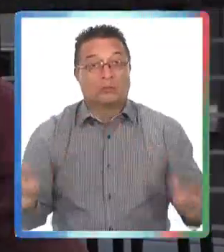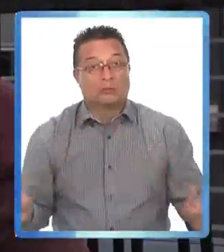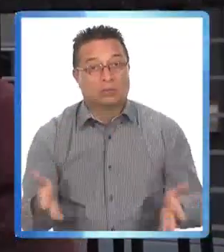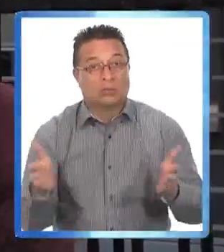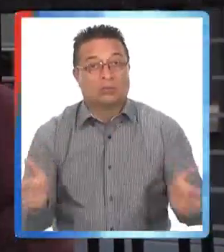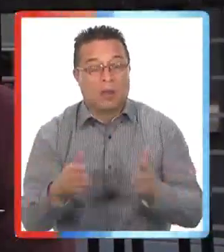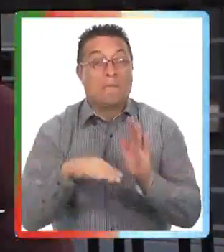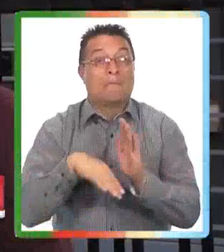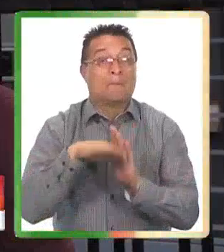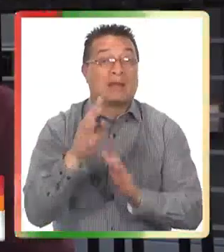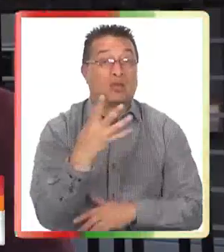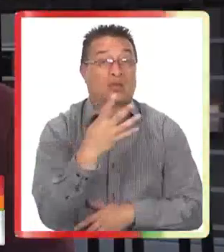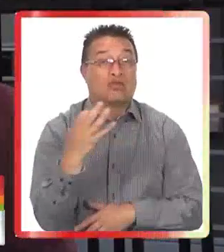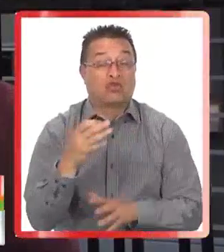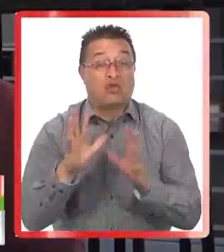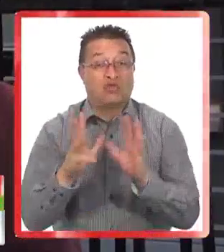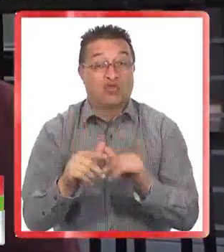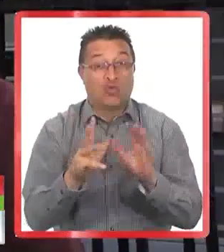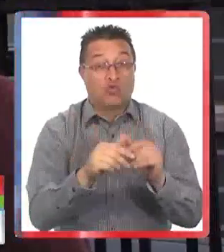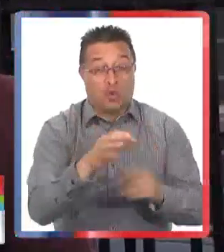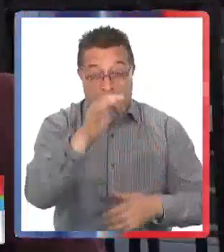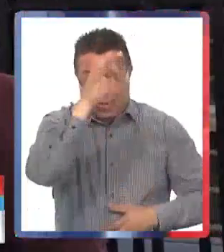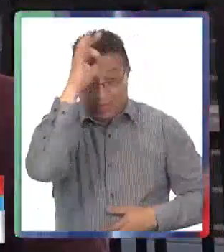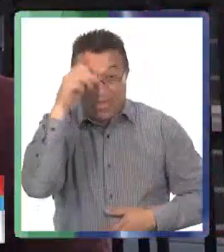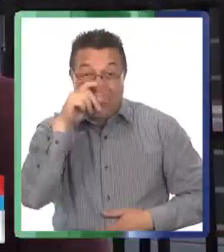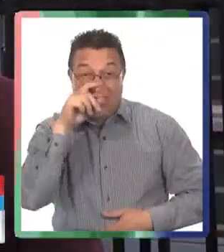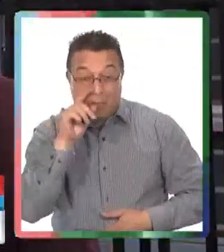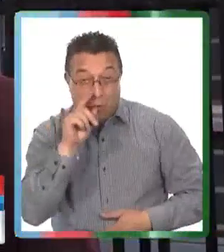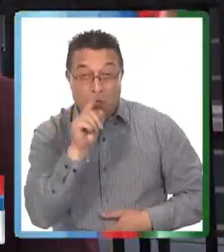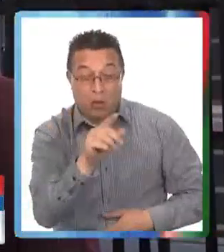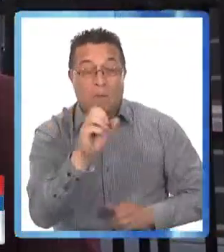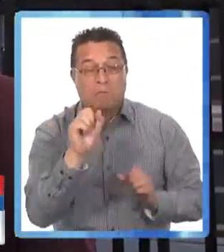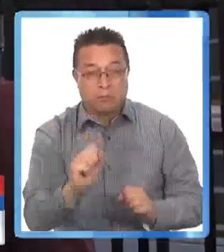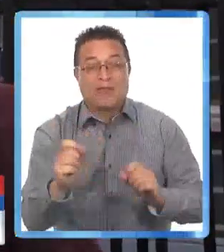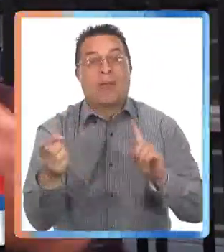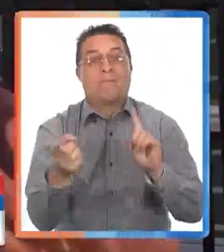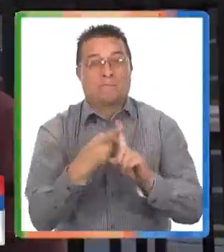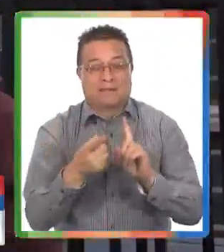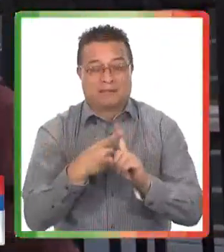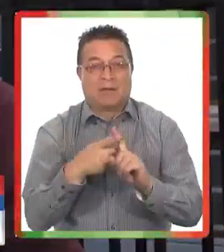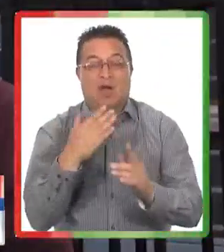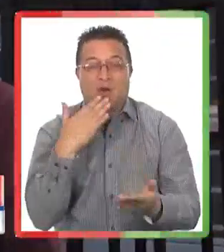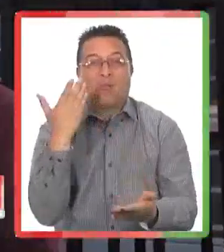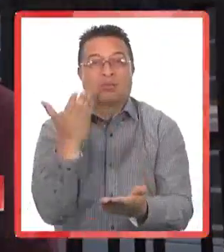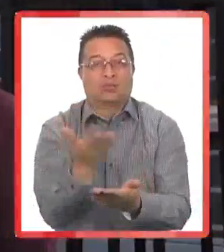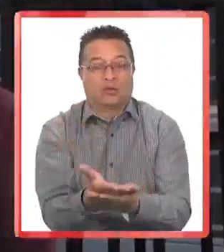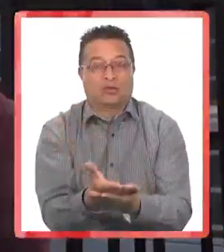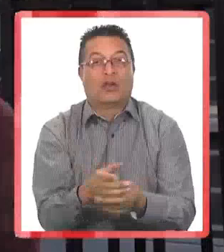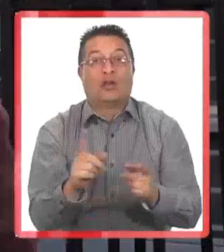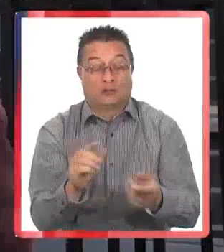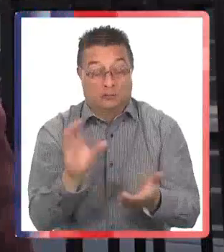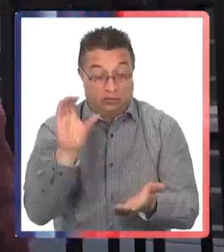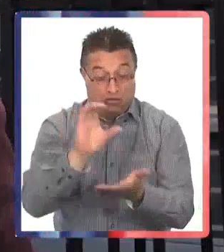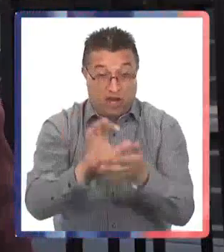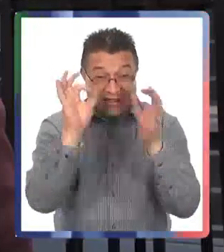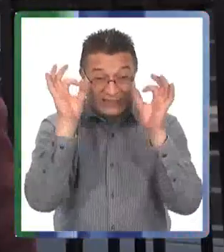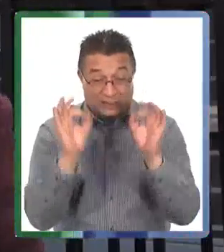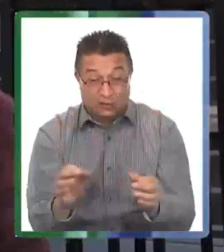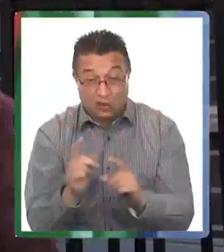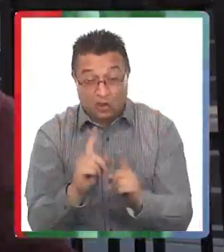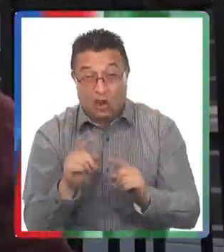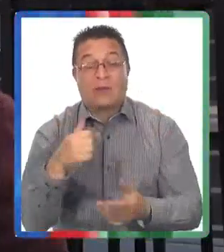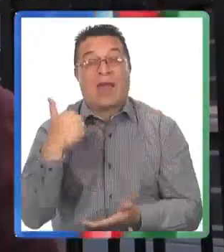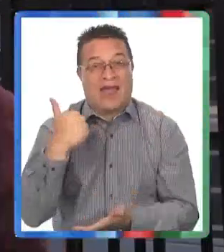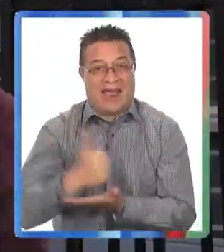un incentivo para que los más de 400 clubes que tenemos en Temuco puedan participar de esta postulación. Si bien es cierto, no es un monto